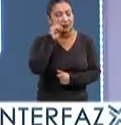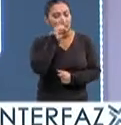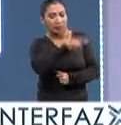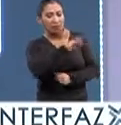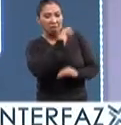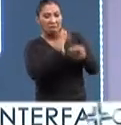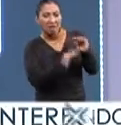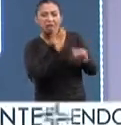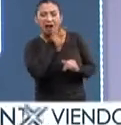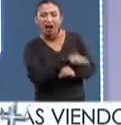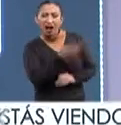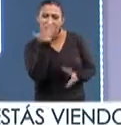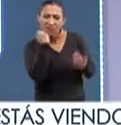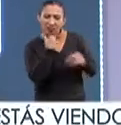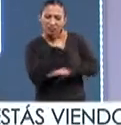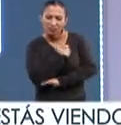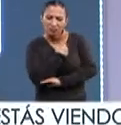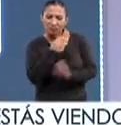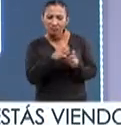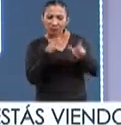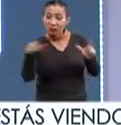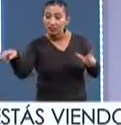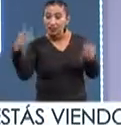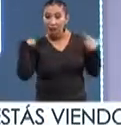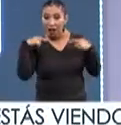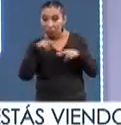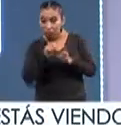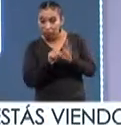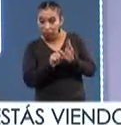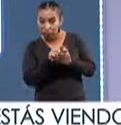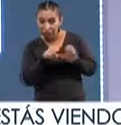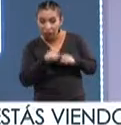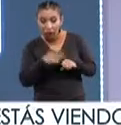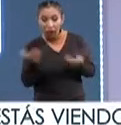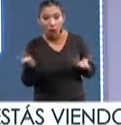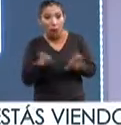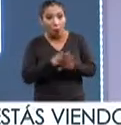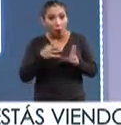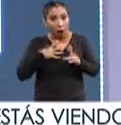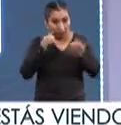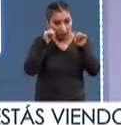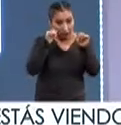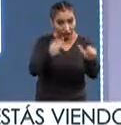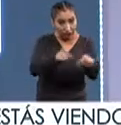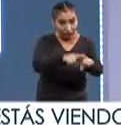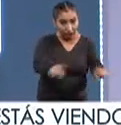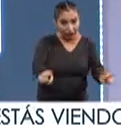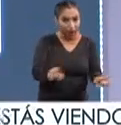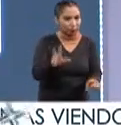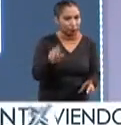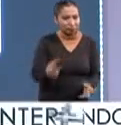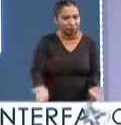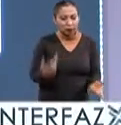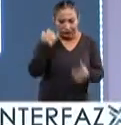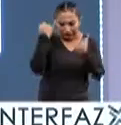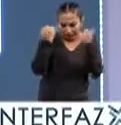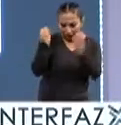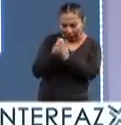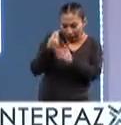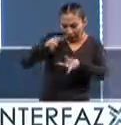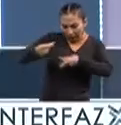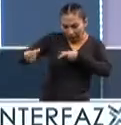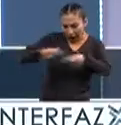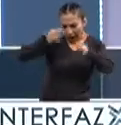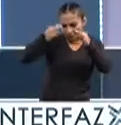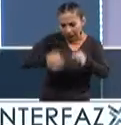bajo desempeño en su aprendizaje se incrementa si los maestros en las aulas no toman en cuenta las diferencias al diseñar sus clases